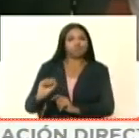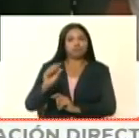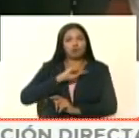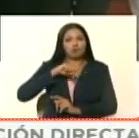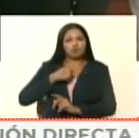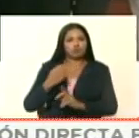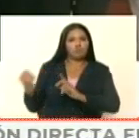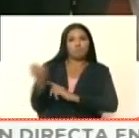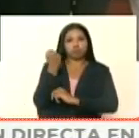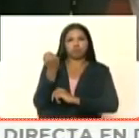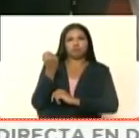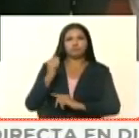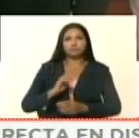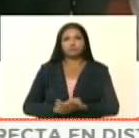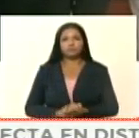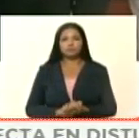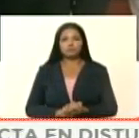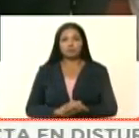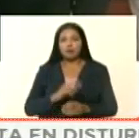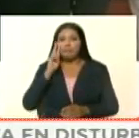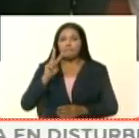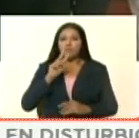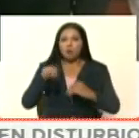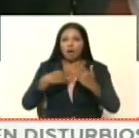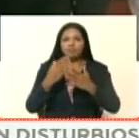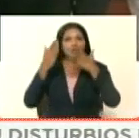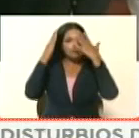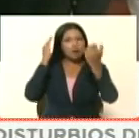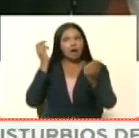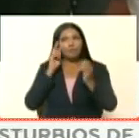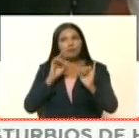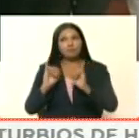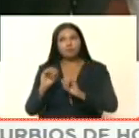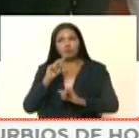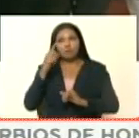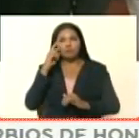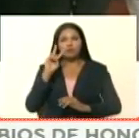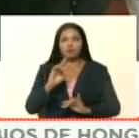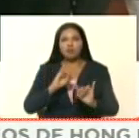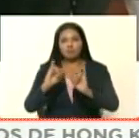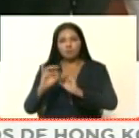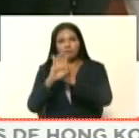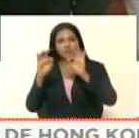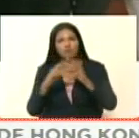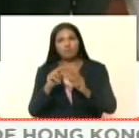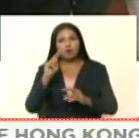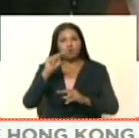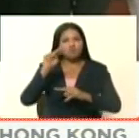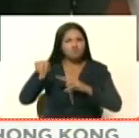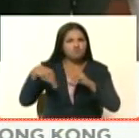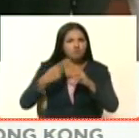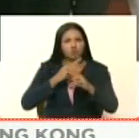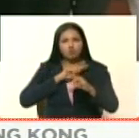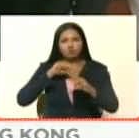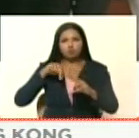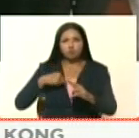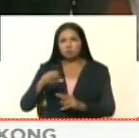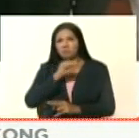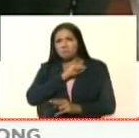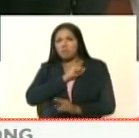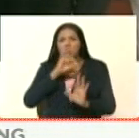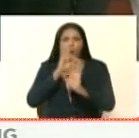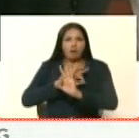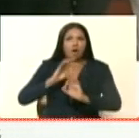en nuestra contra. So, ya como lo vimos durante la embajada y ustedes lo pudieron observar, en ningún momento tuvimos miedo